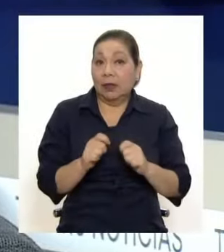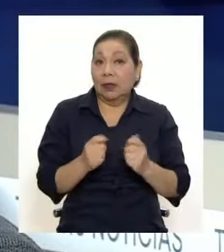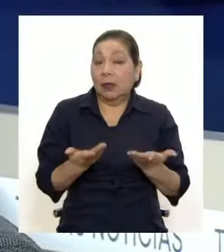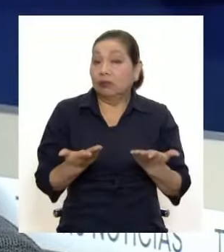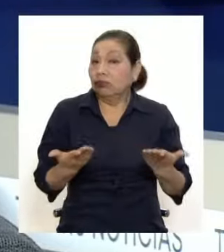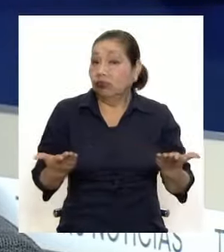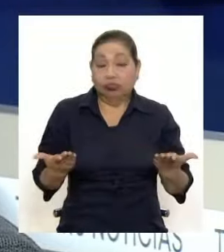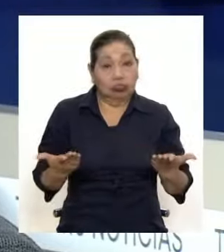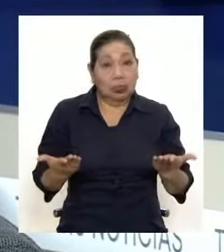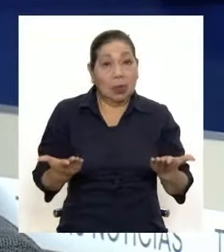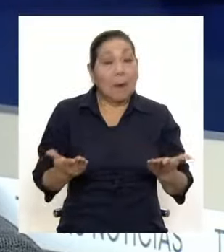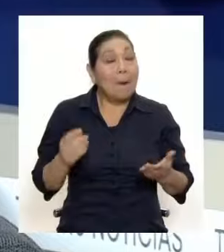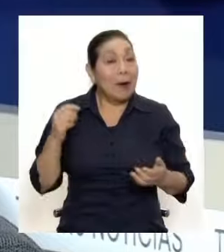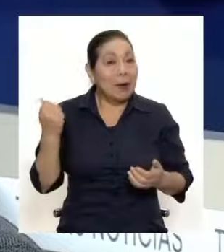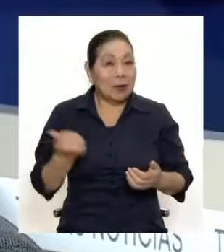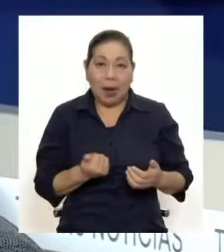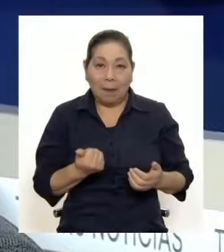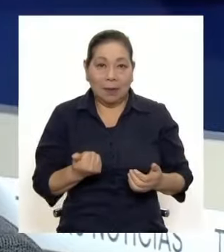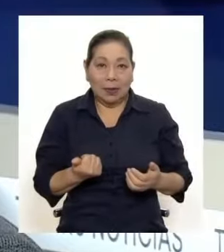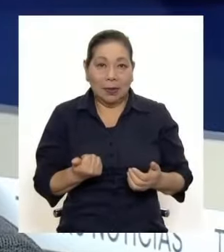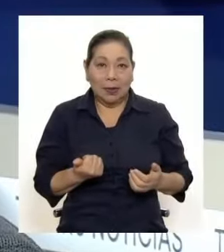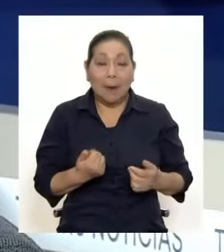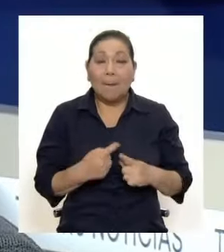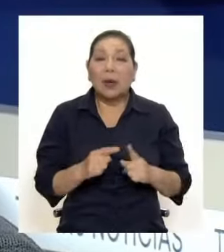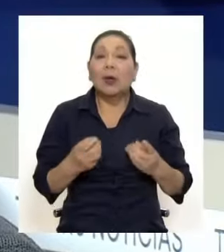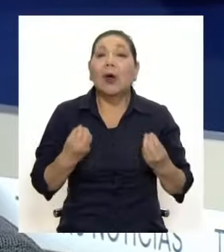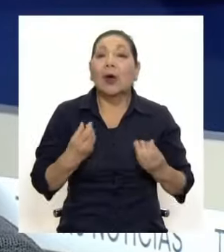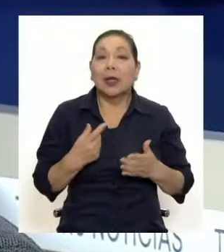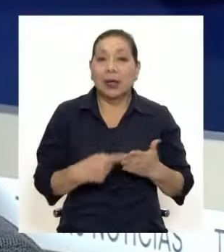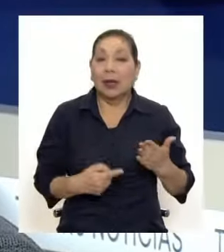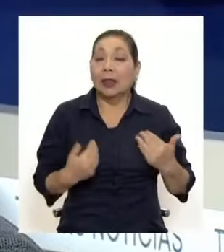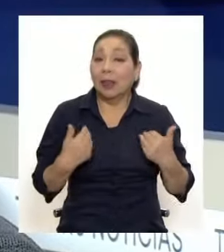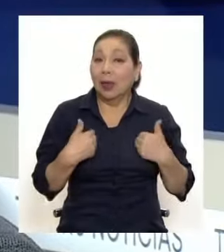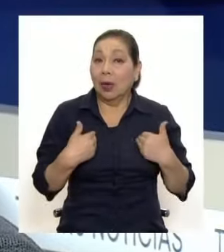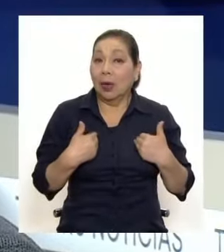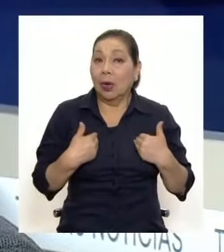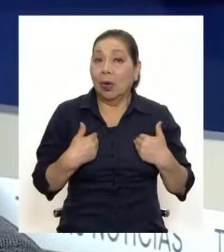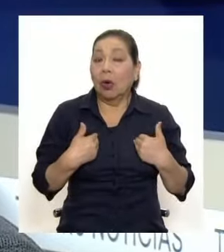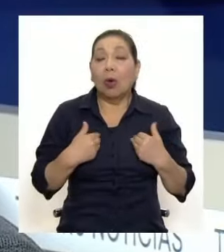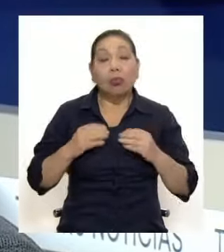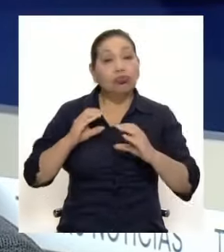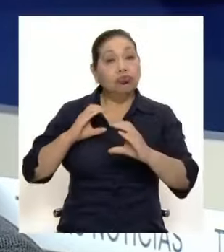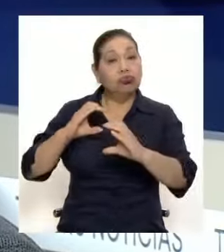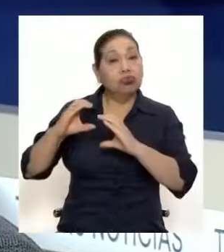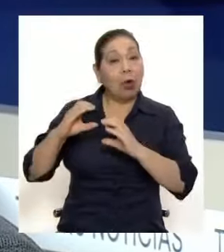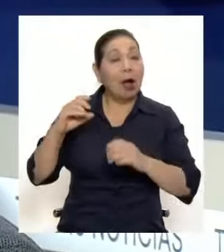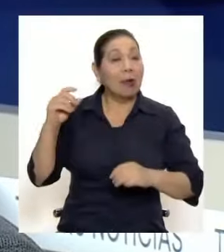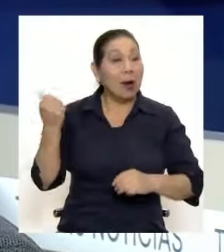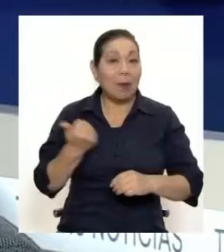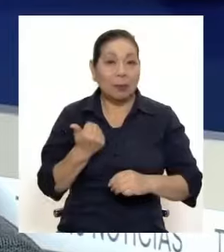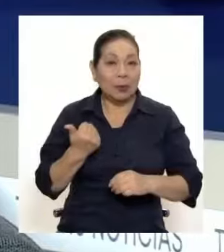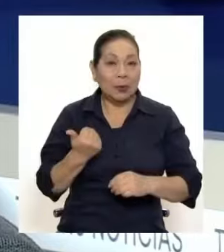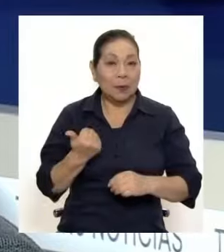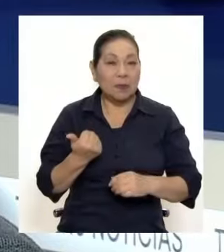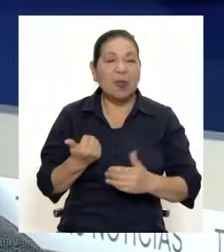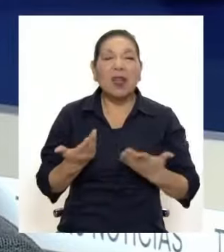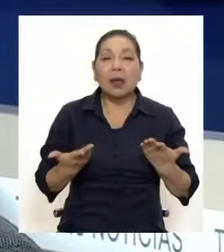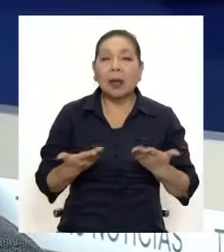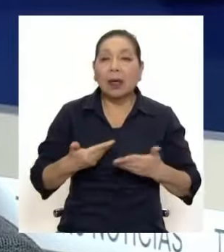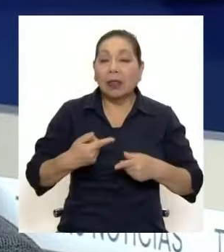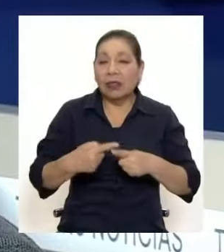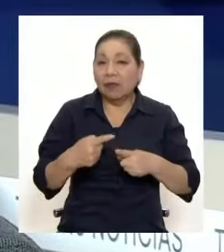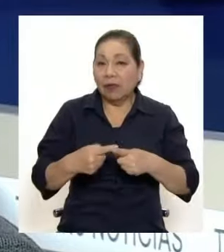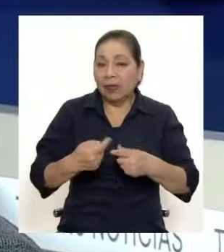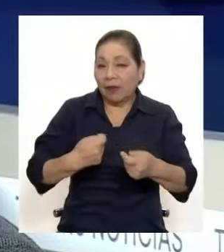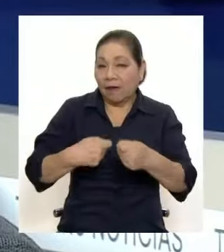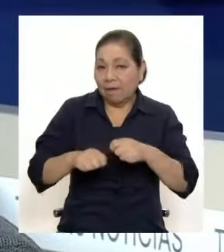de manera más rápida ya que las autoridades van a tener una comunicación en tiempo real sobre los productos